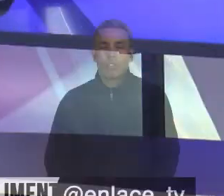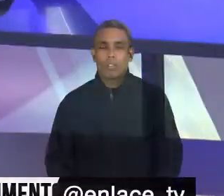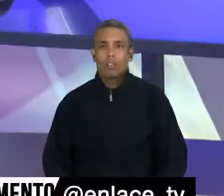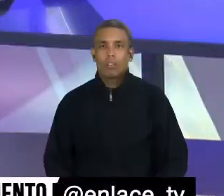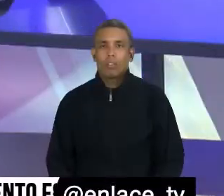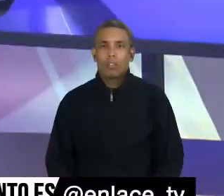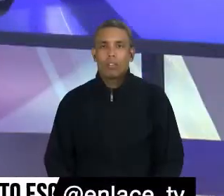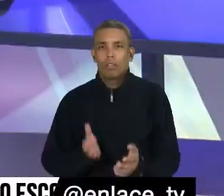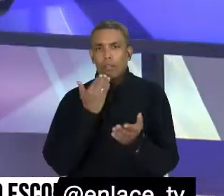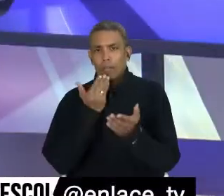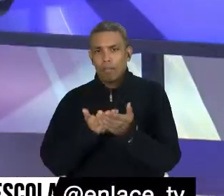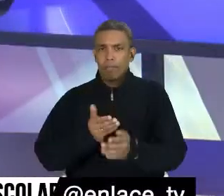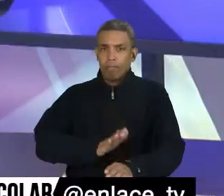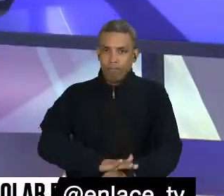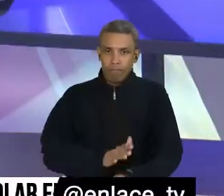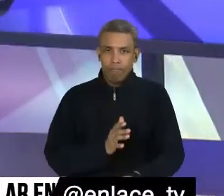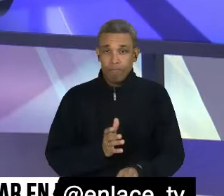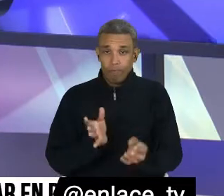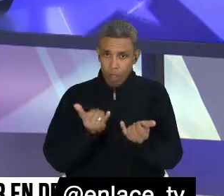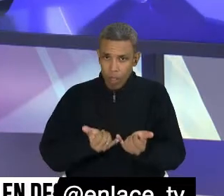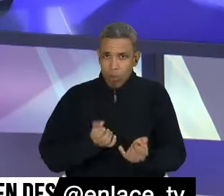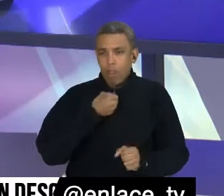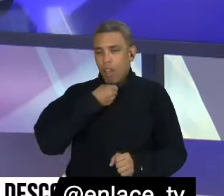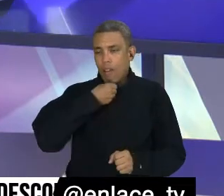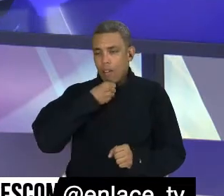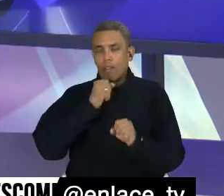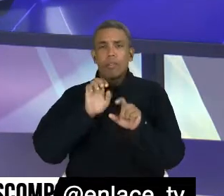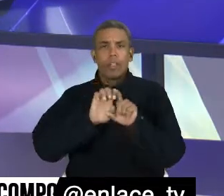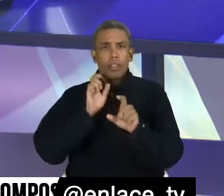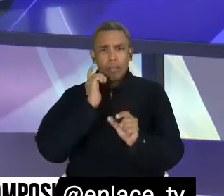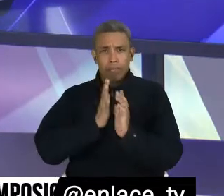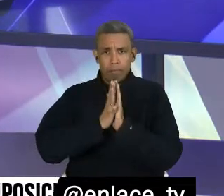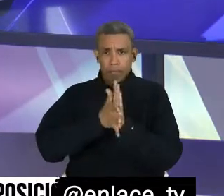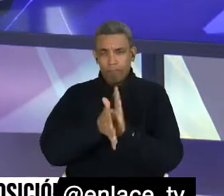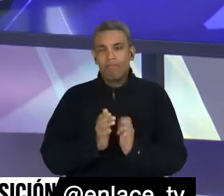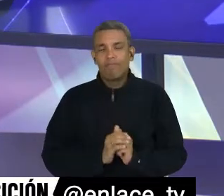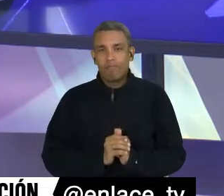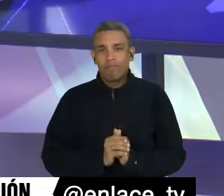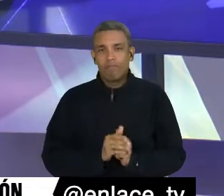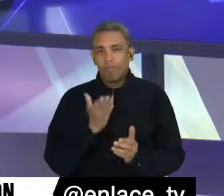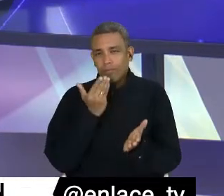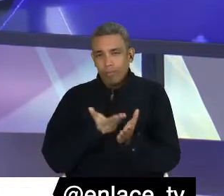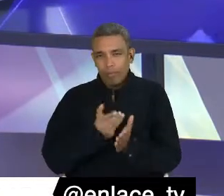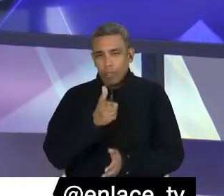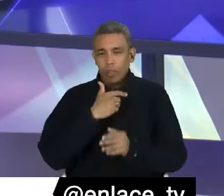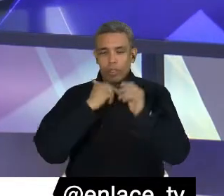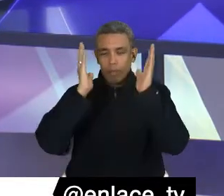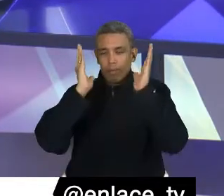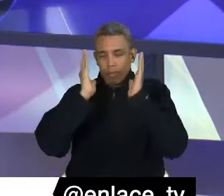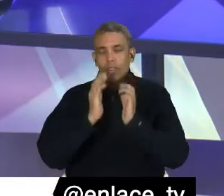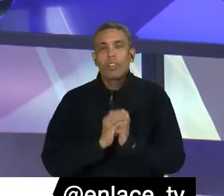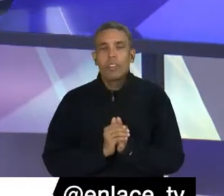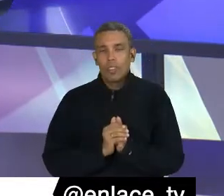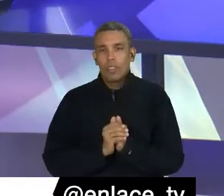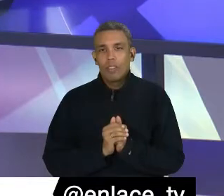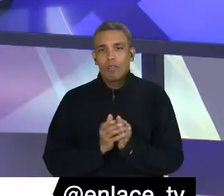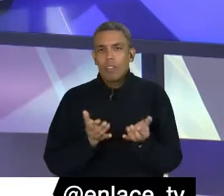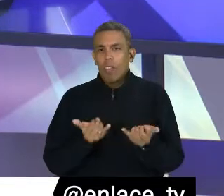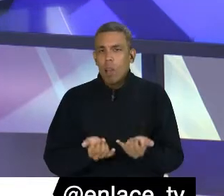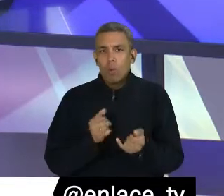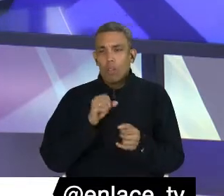Buenas tardes, bienvenidos de nuevo. Esto es Enlace Noticias, el noticiero que usted quiere ver. Gracias por acompañarnos una vez más para conocer